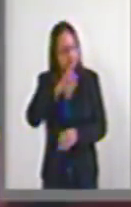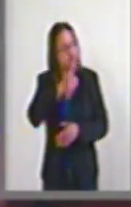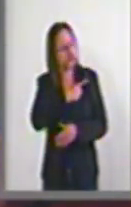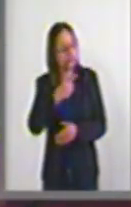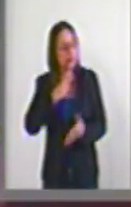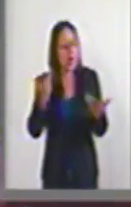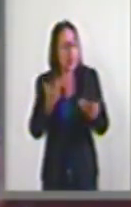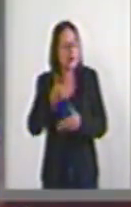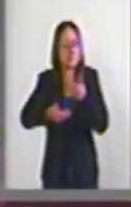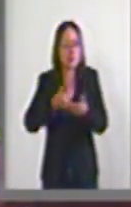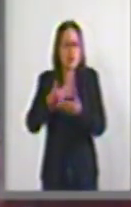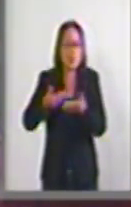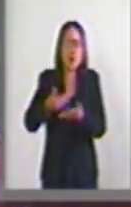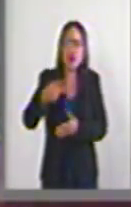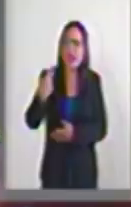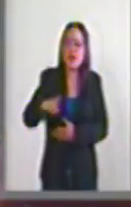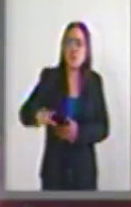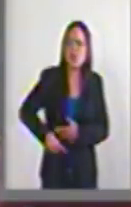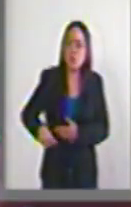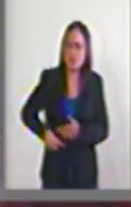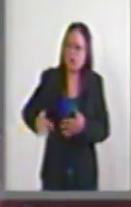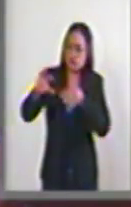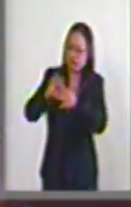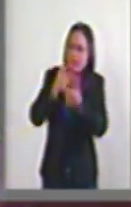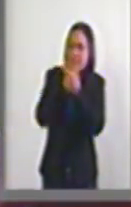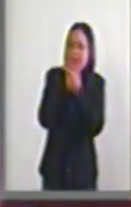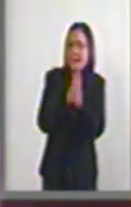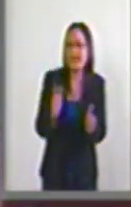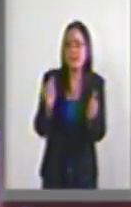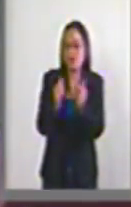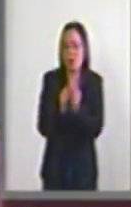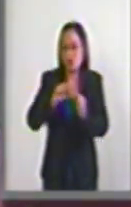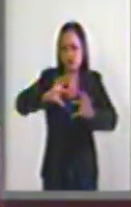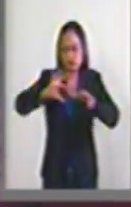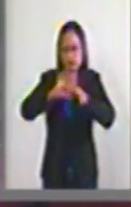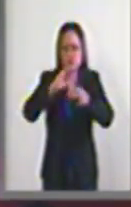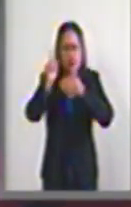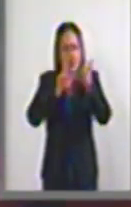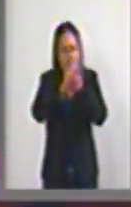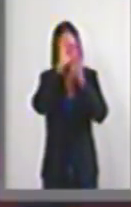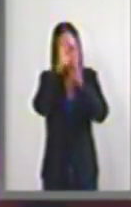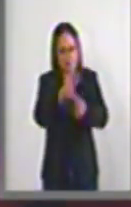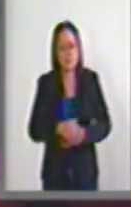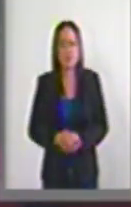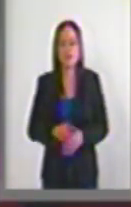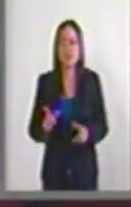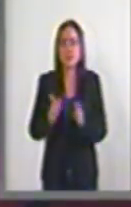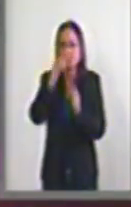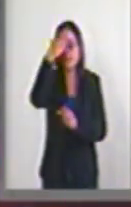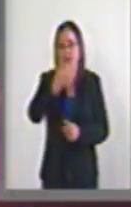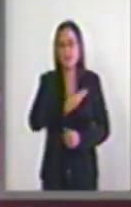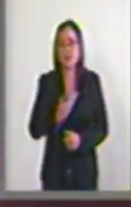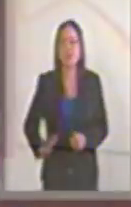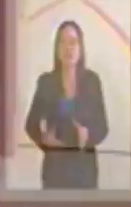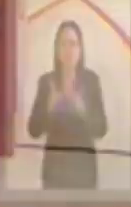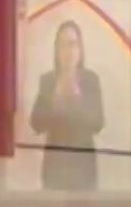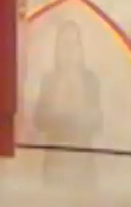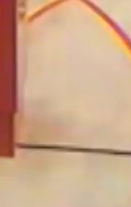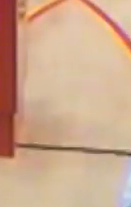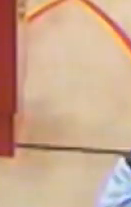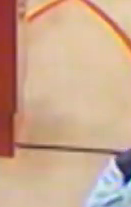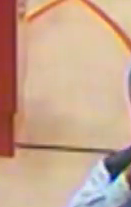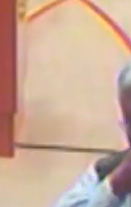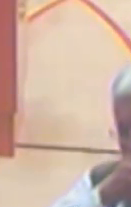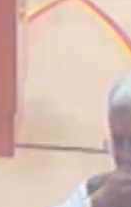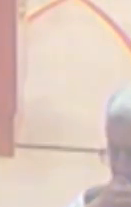un verdadero Estado democrático y de derecho. Es cuanto, señor presidente. Muchas gracias.